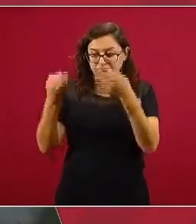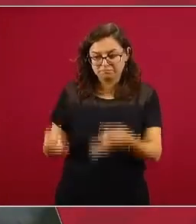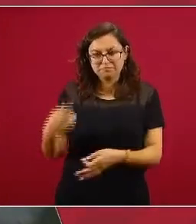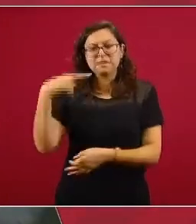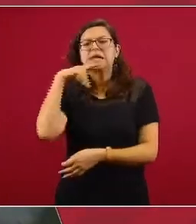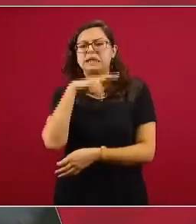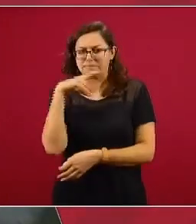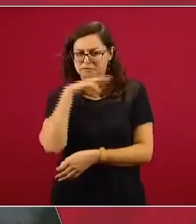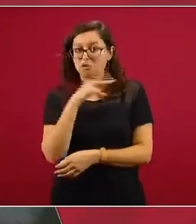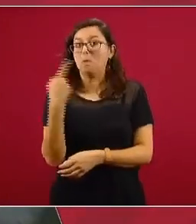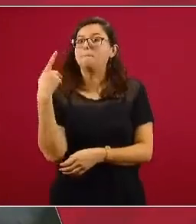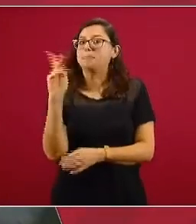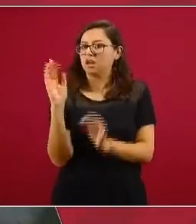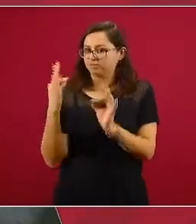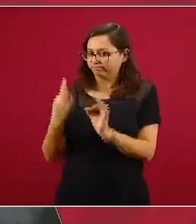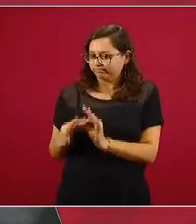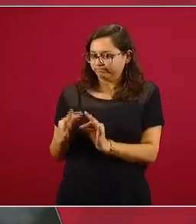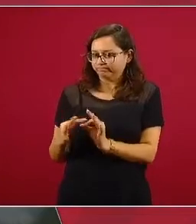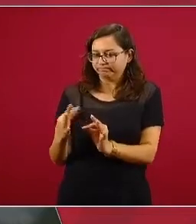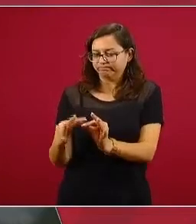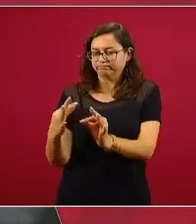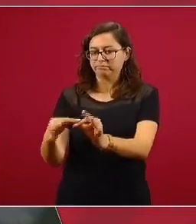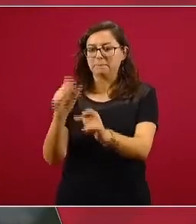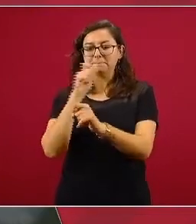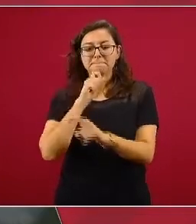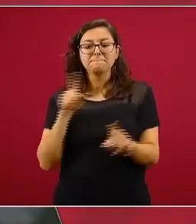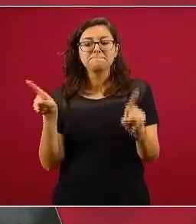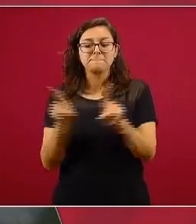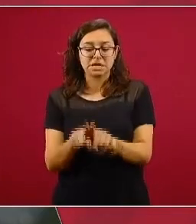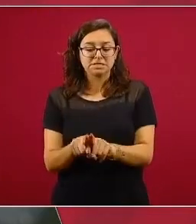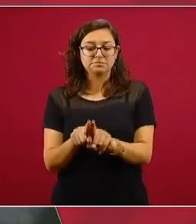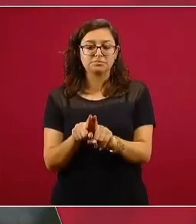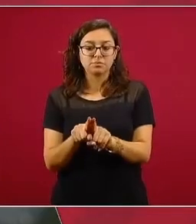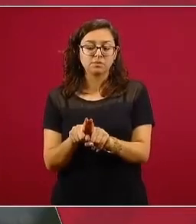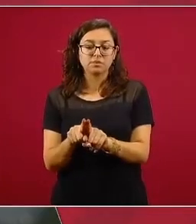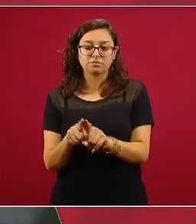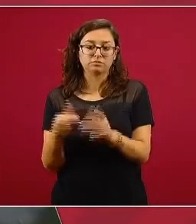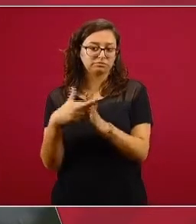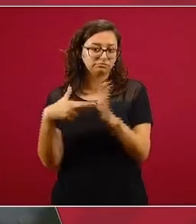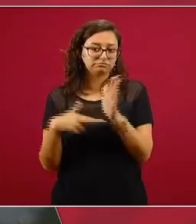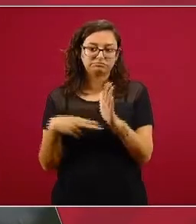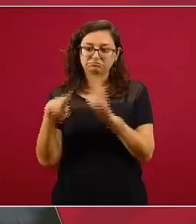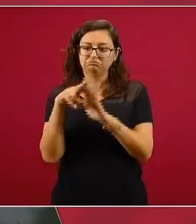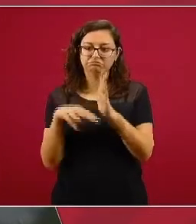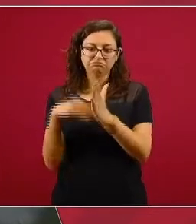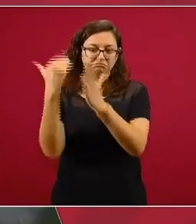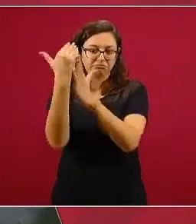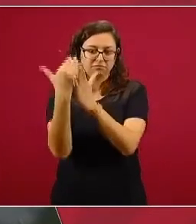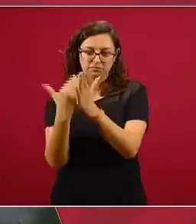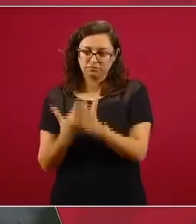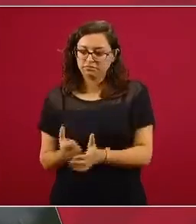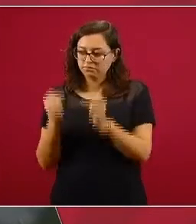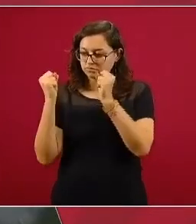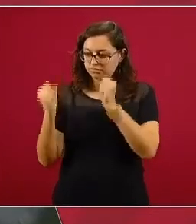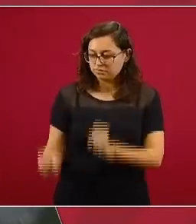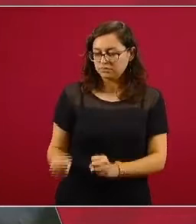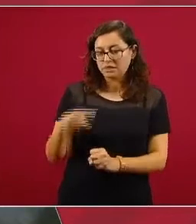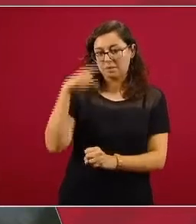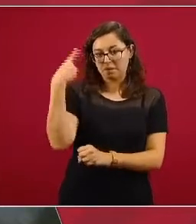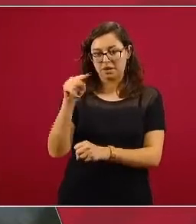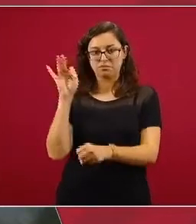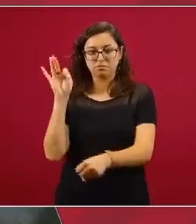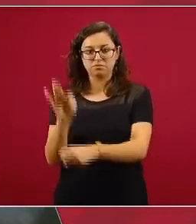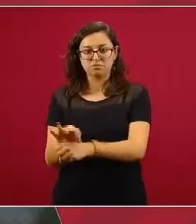son rigurosos y son apegados a las distintas reglamentaciones de seguridad sanitaria o de protección contra